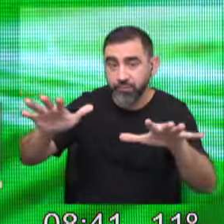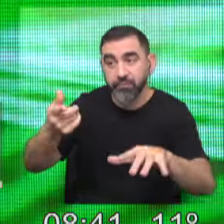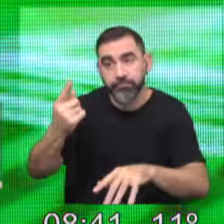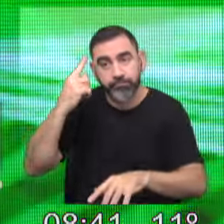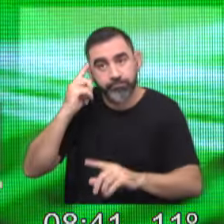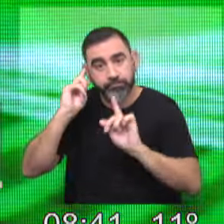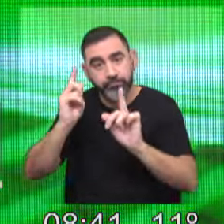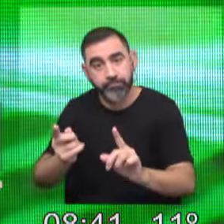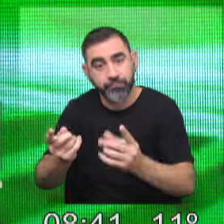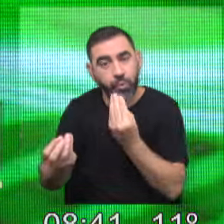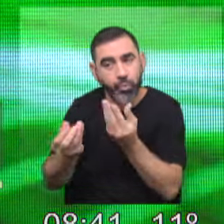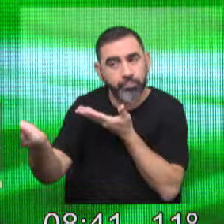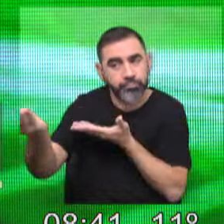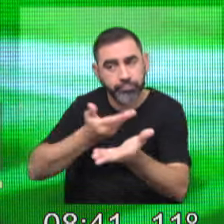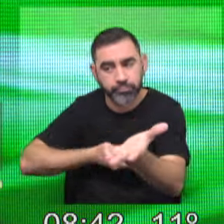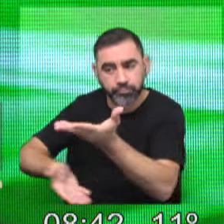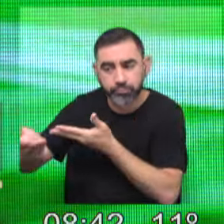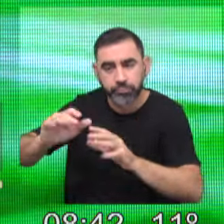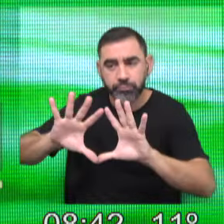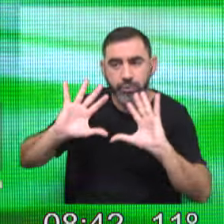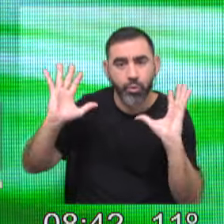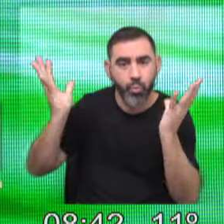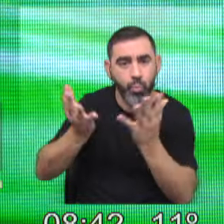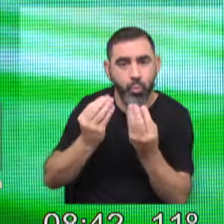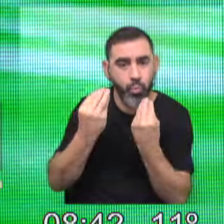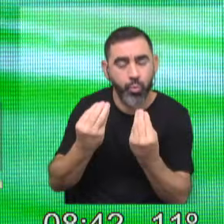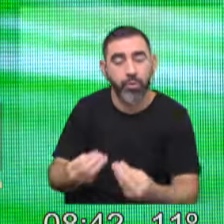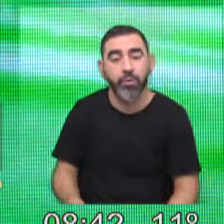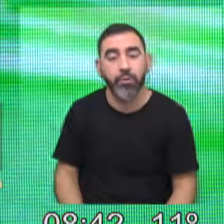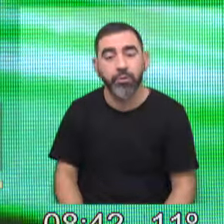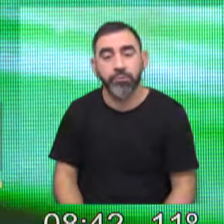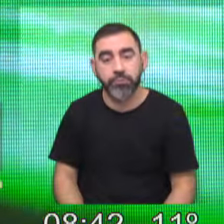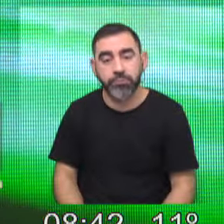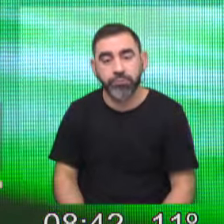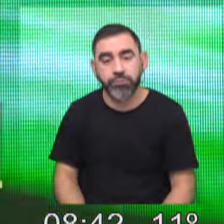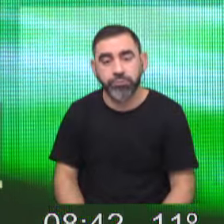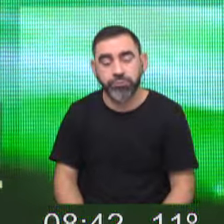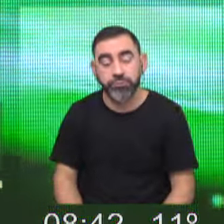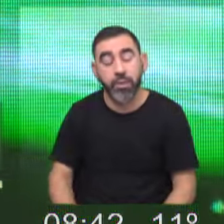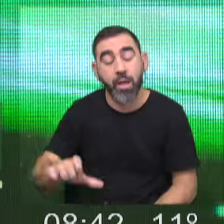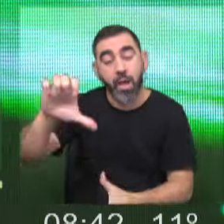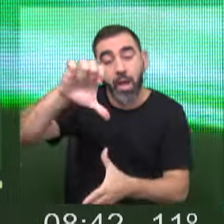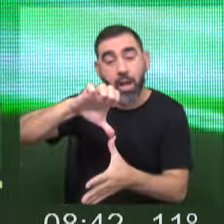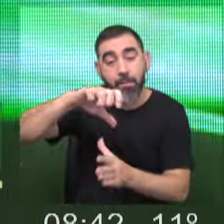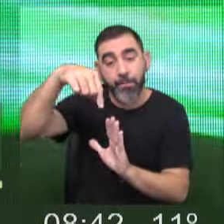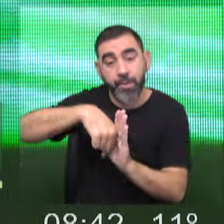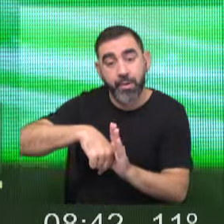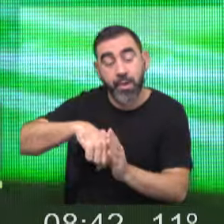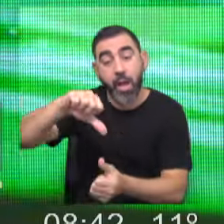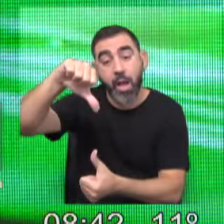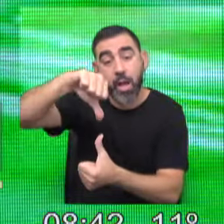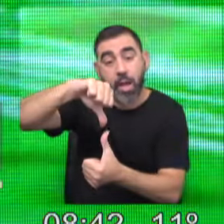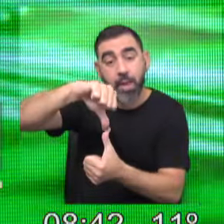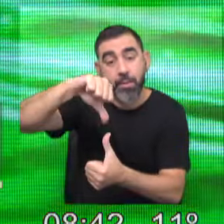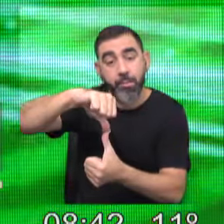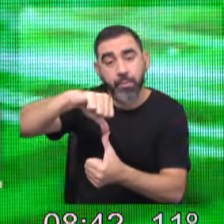reflexionar también de cómo se interactúa en la propia región. Pero nosotros tenemos América del Sur, tenemos América Central, que